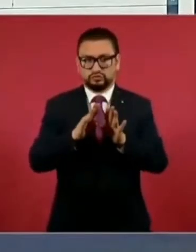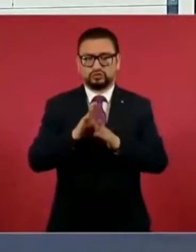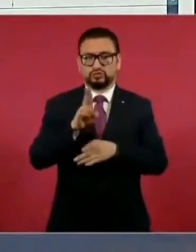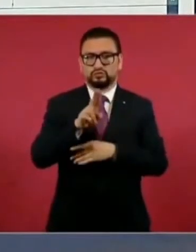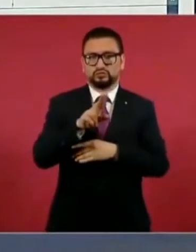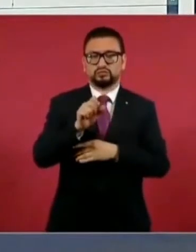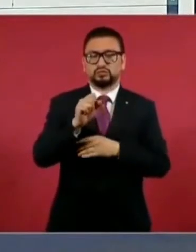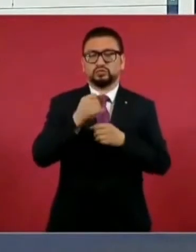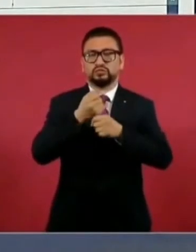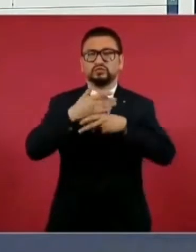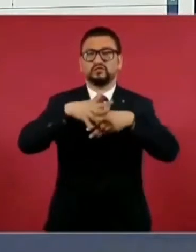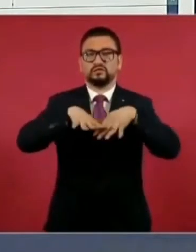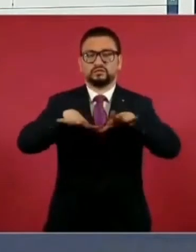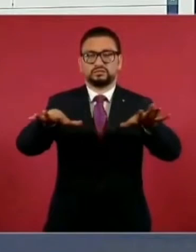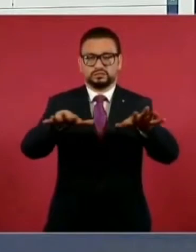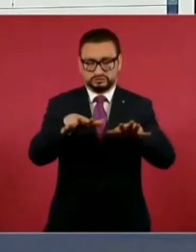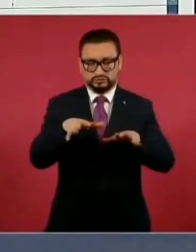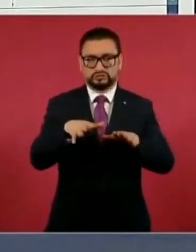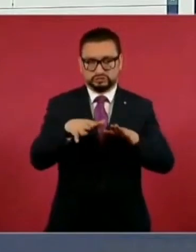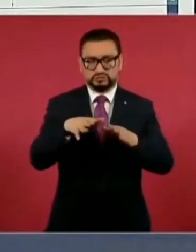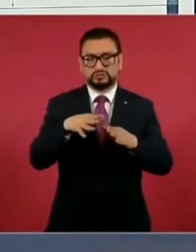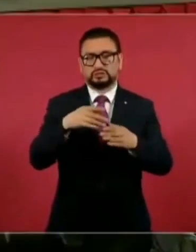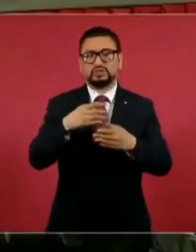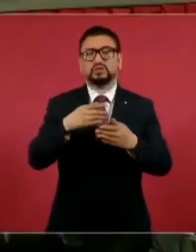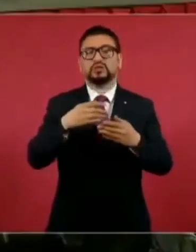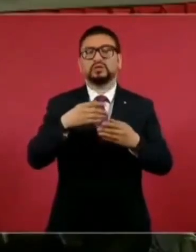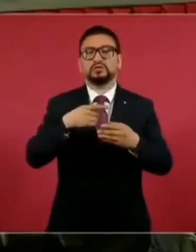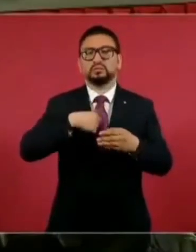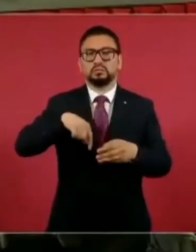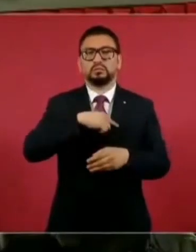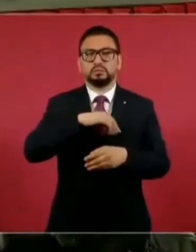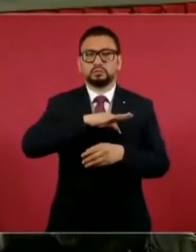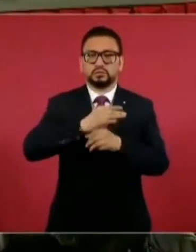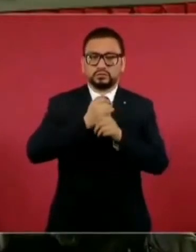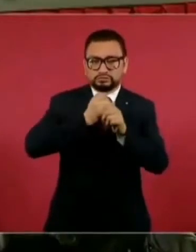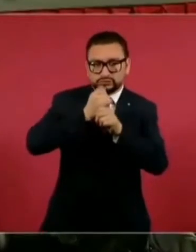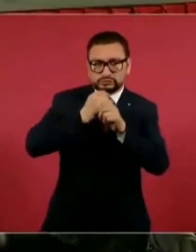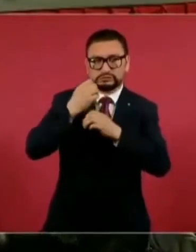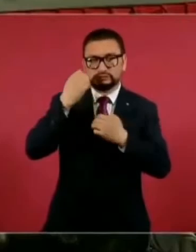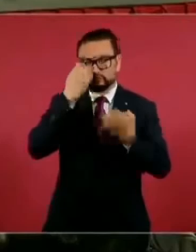de datos que permite extracciones, análisis,